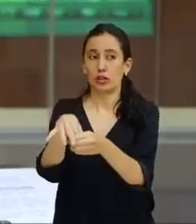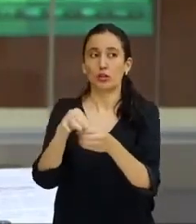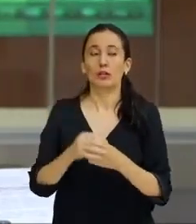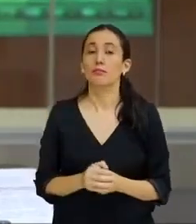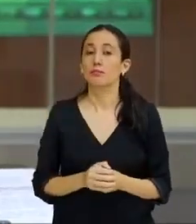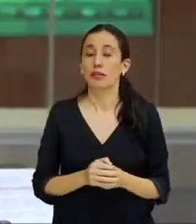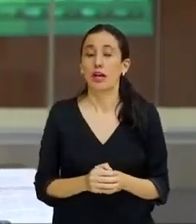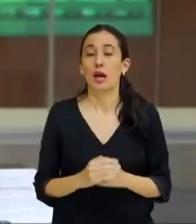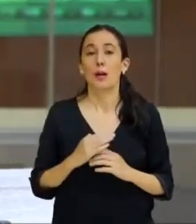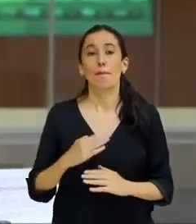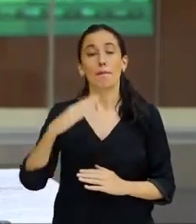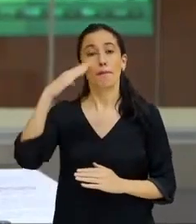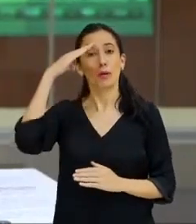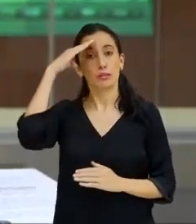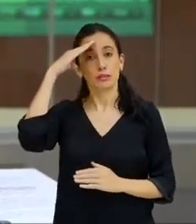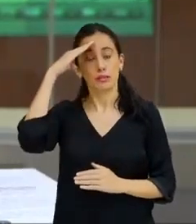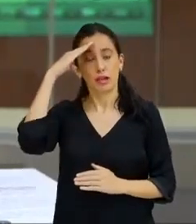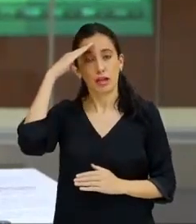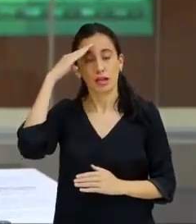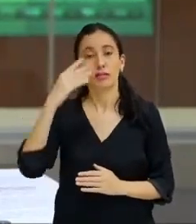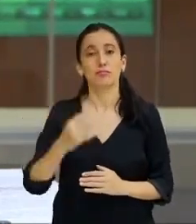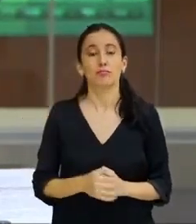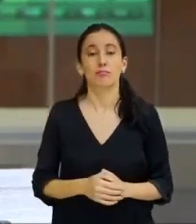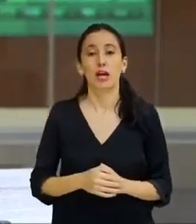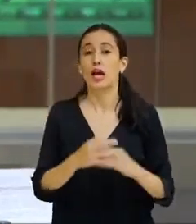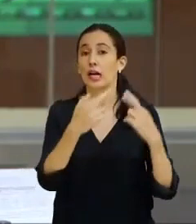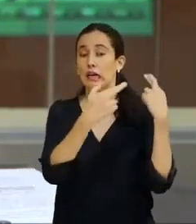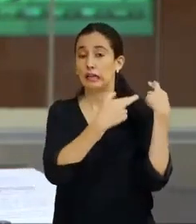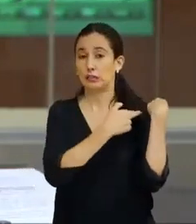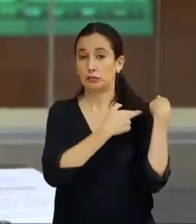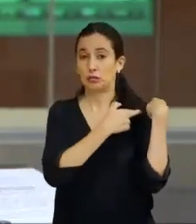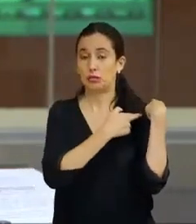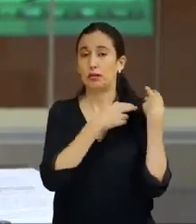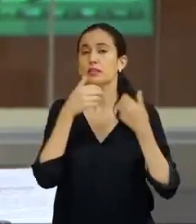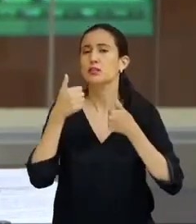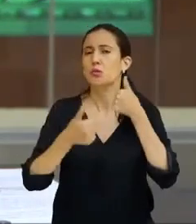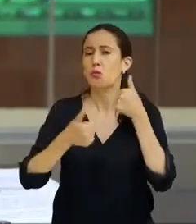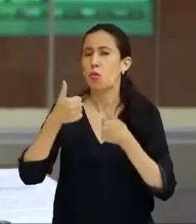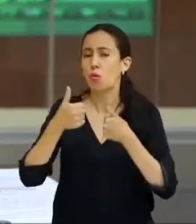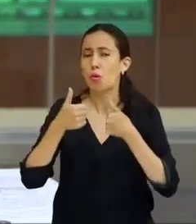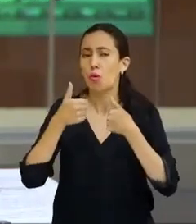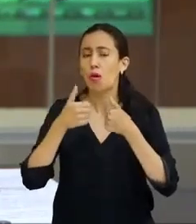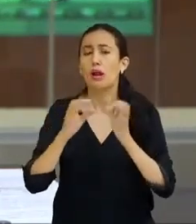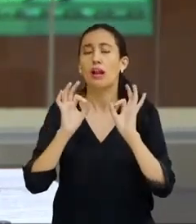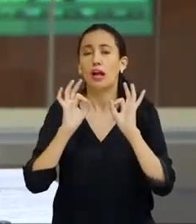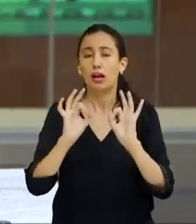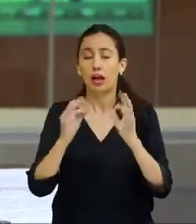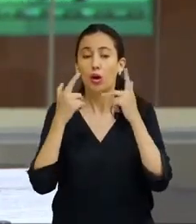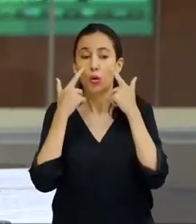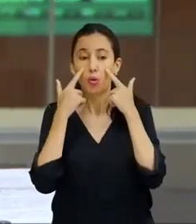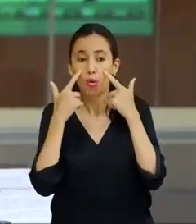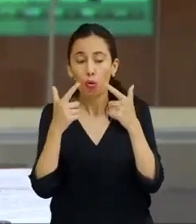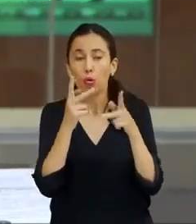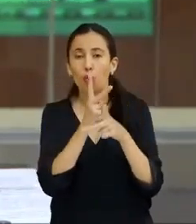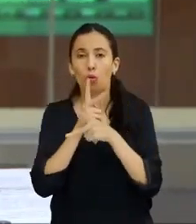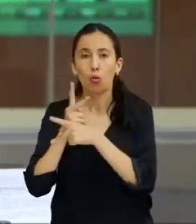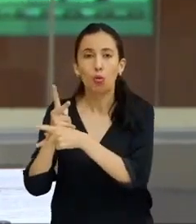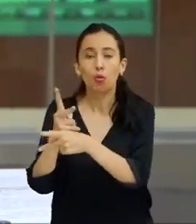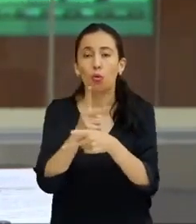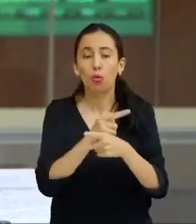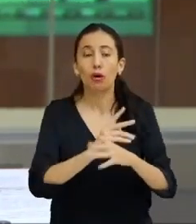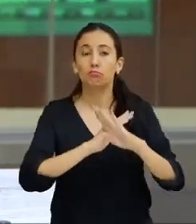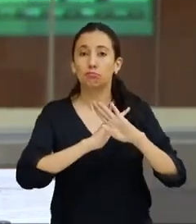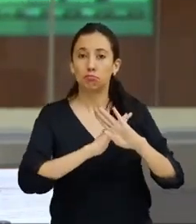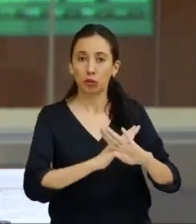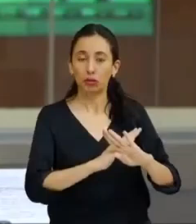la Policía Nacional dentro de sus atribuciones tiene la competencia de la protección necesaria